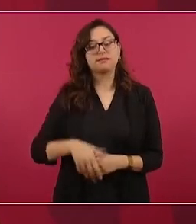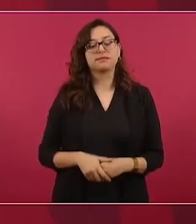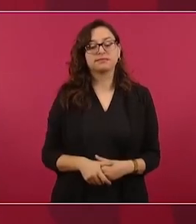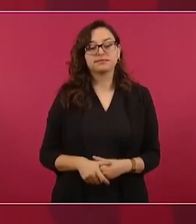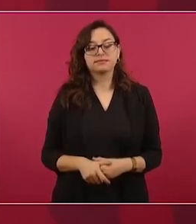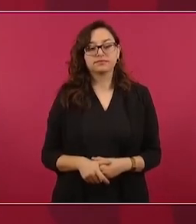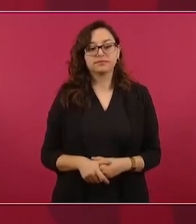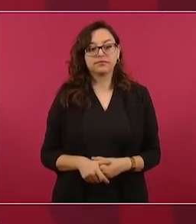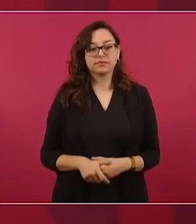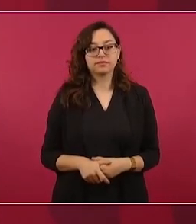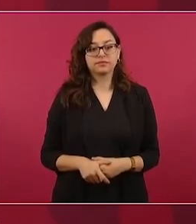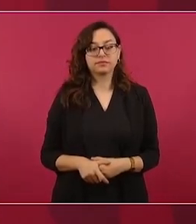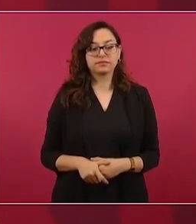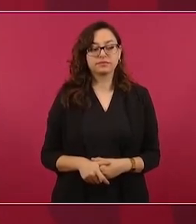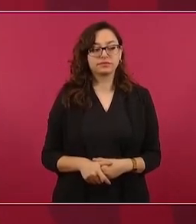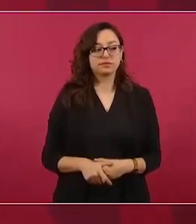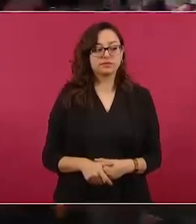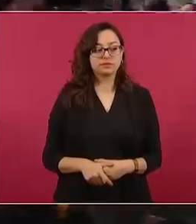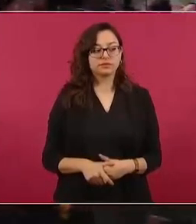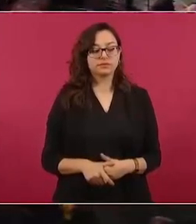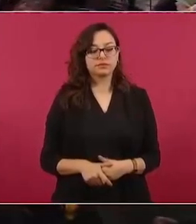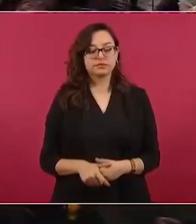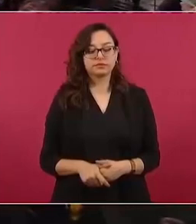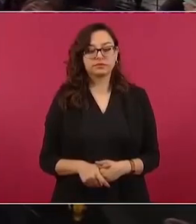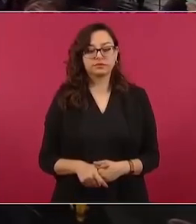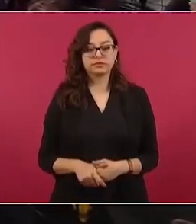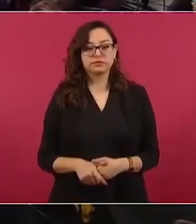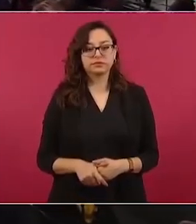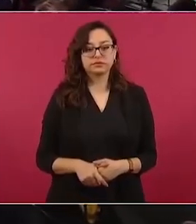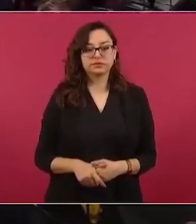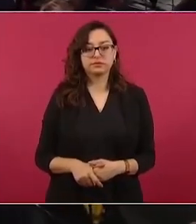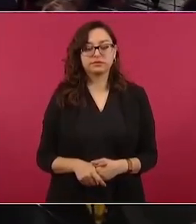Si dicen que